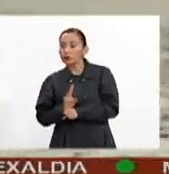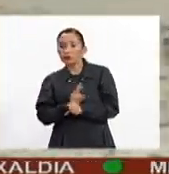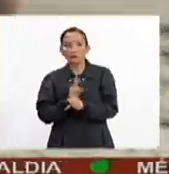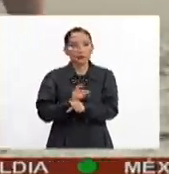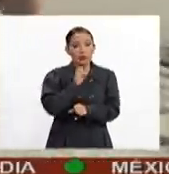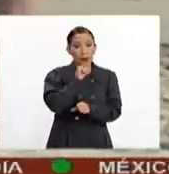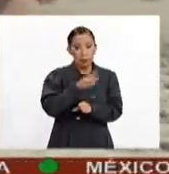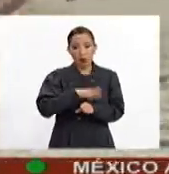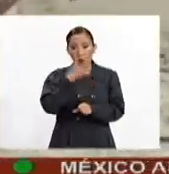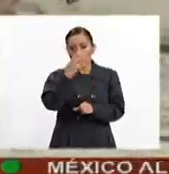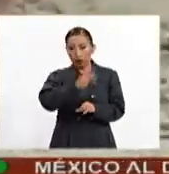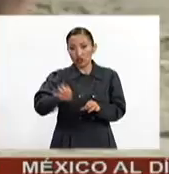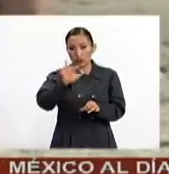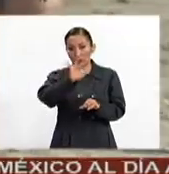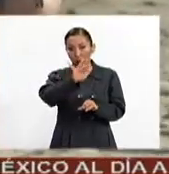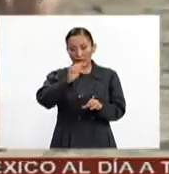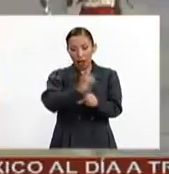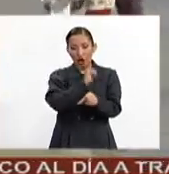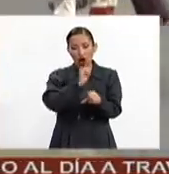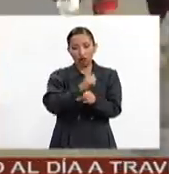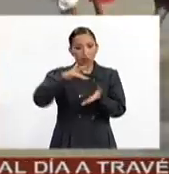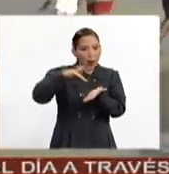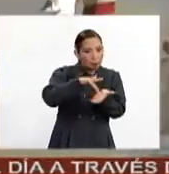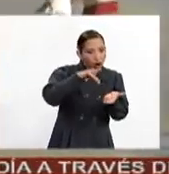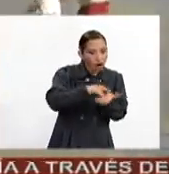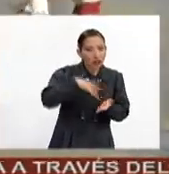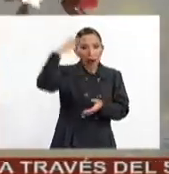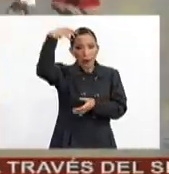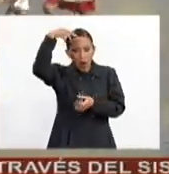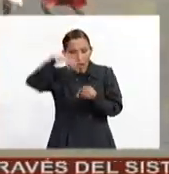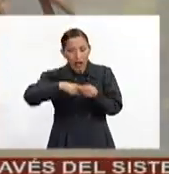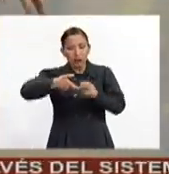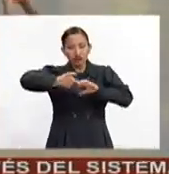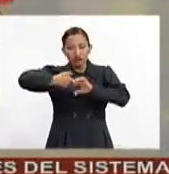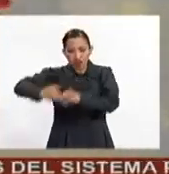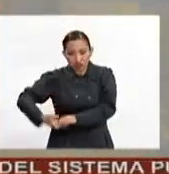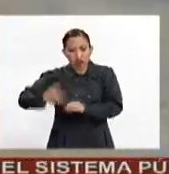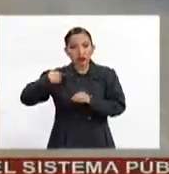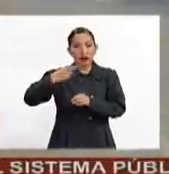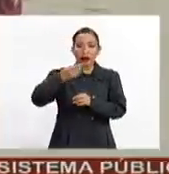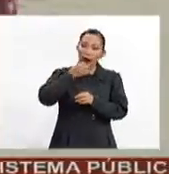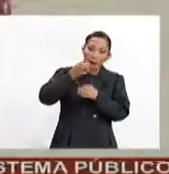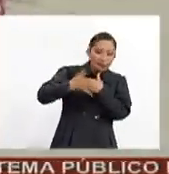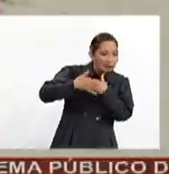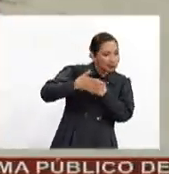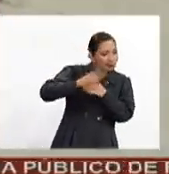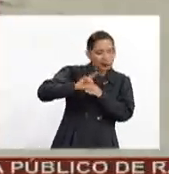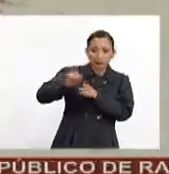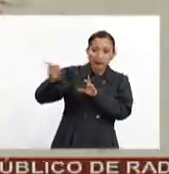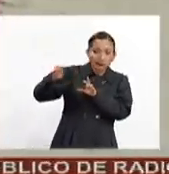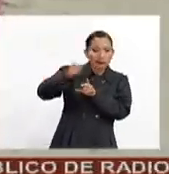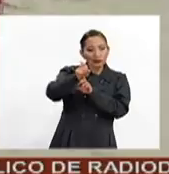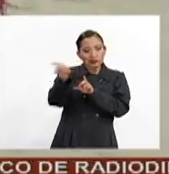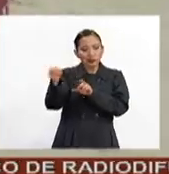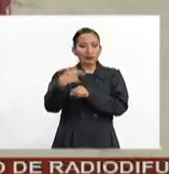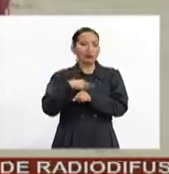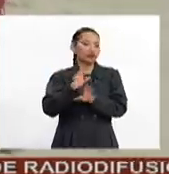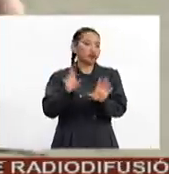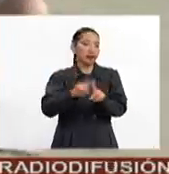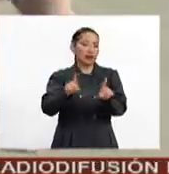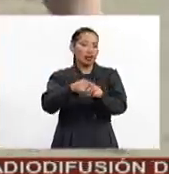con más de 450 vehículos de apoyo entre ambulancias, grúas, unidades de señalamiento dinámico, entre